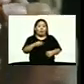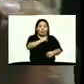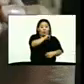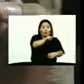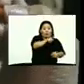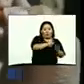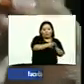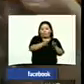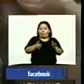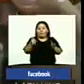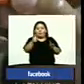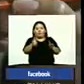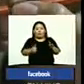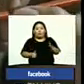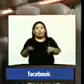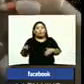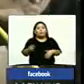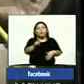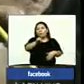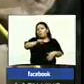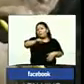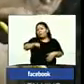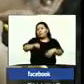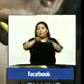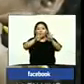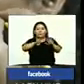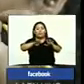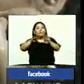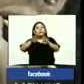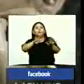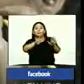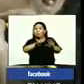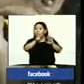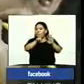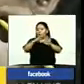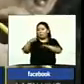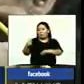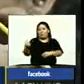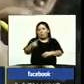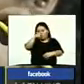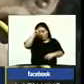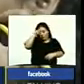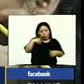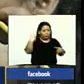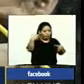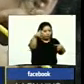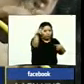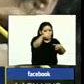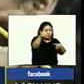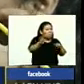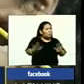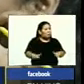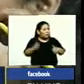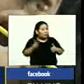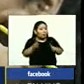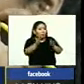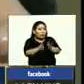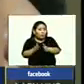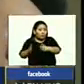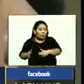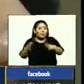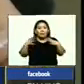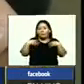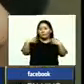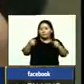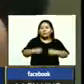y agosto de este año más de mil novecientos empleados han recibido capacitación. Esta iniciativa es parte del Plan Nacional de